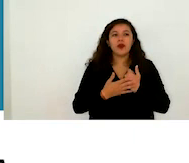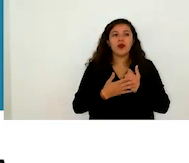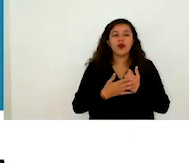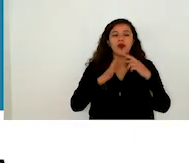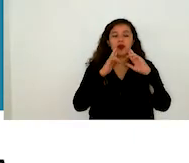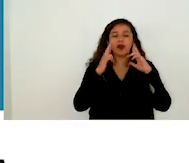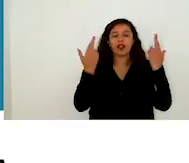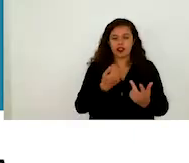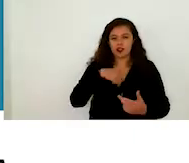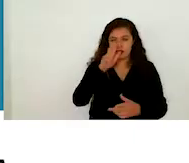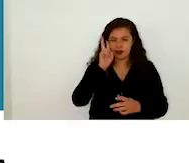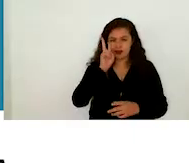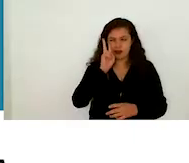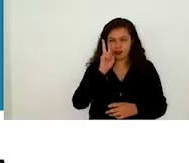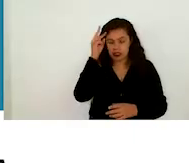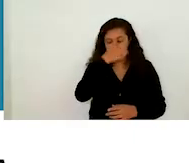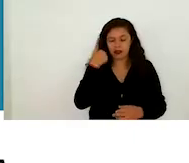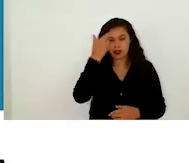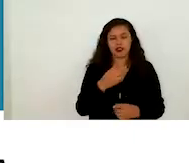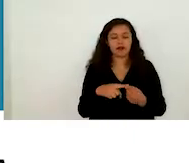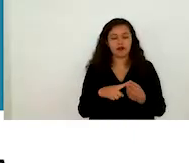sesión y preguntarle